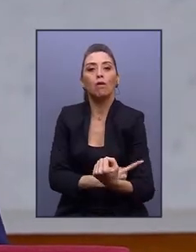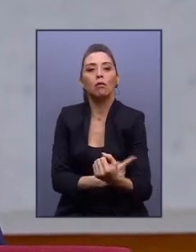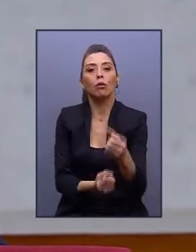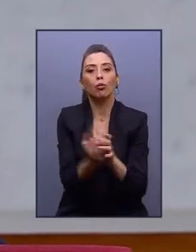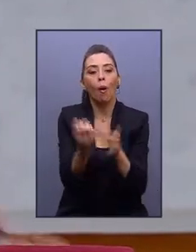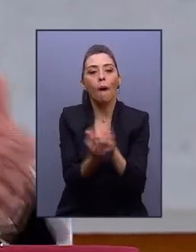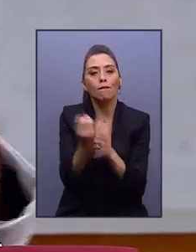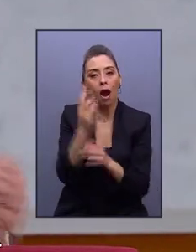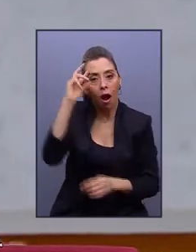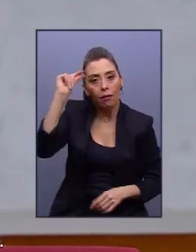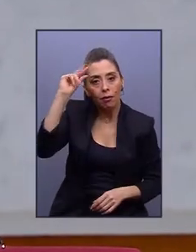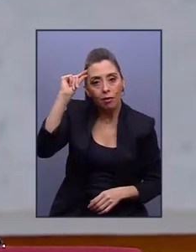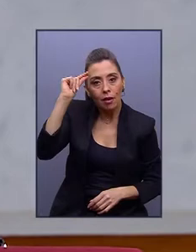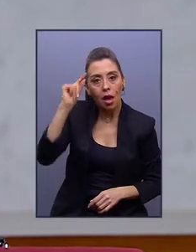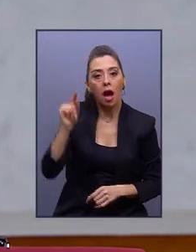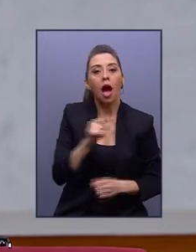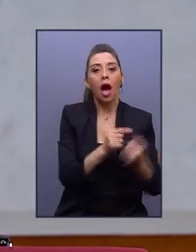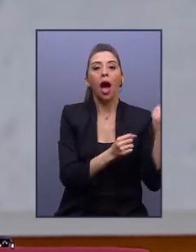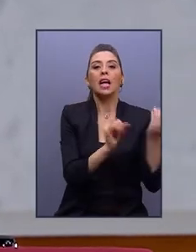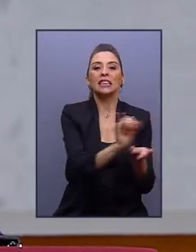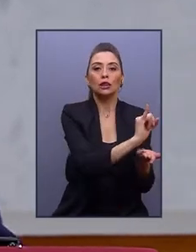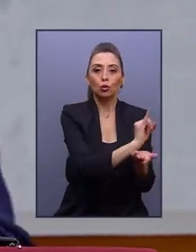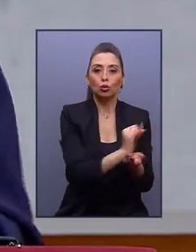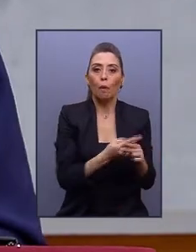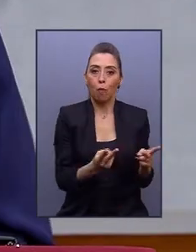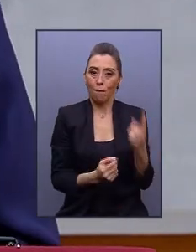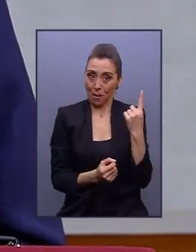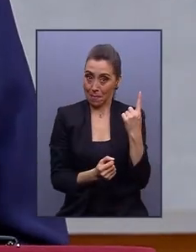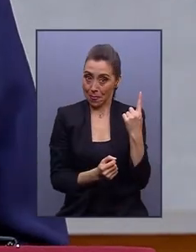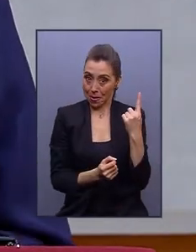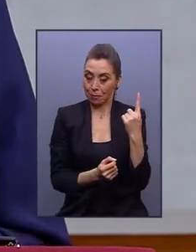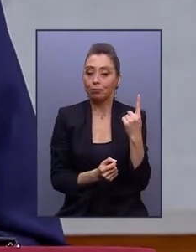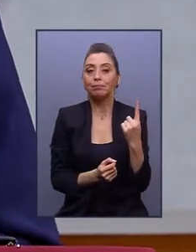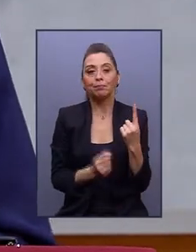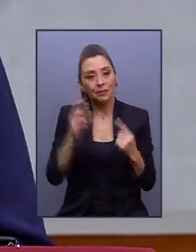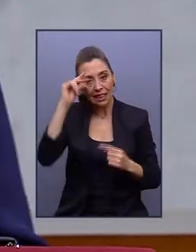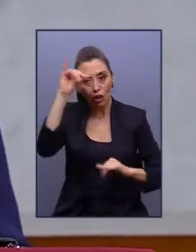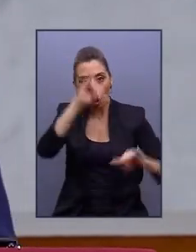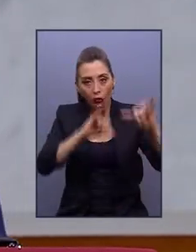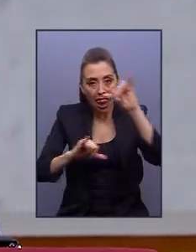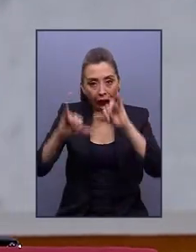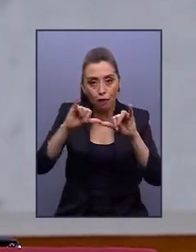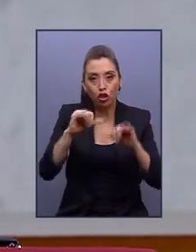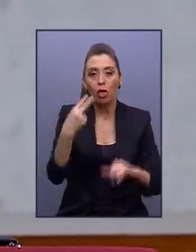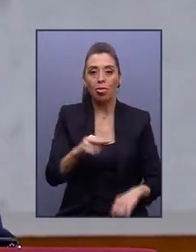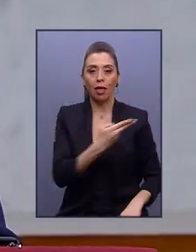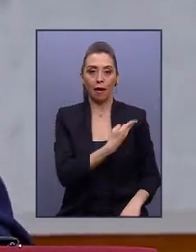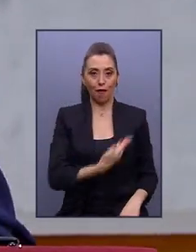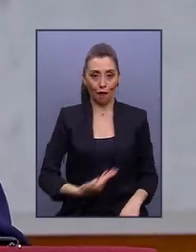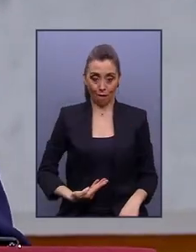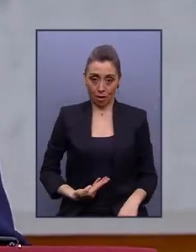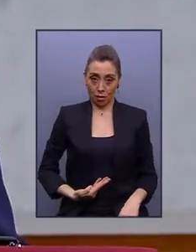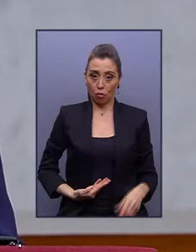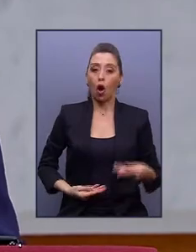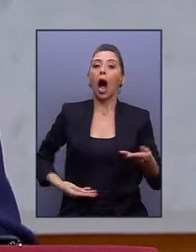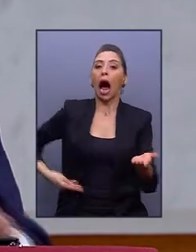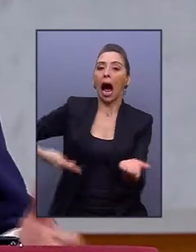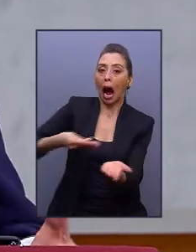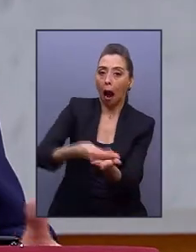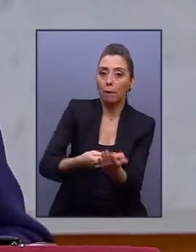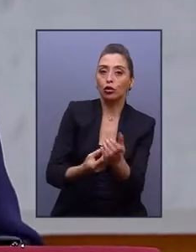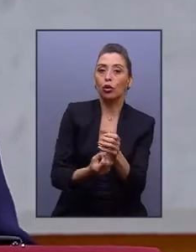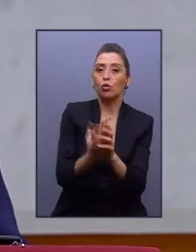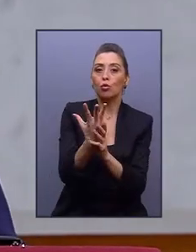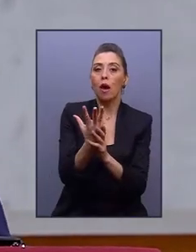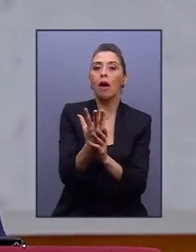innovación, partiendo por el sector público. Creamos el Laboratorio de Gobierno, que ha generado aportes como una nueva